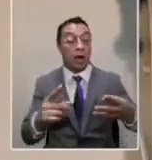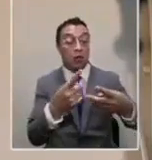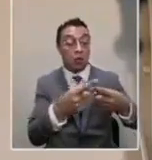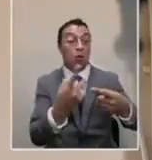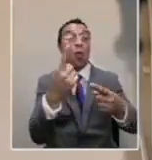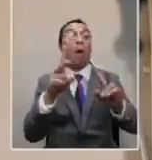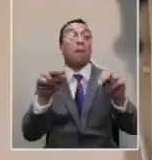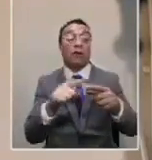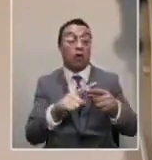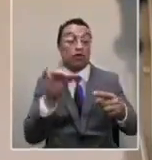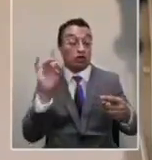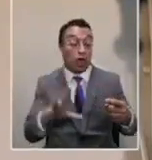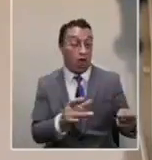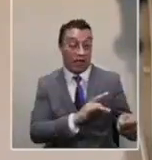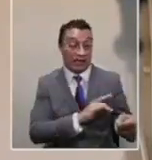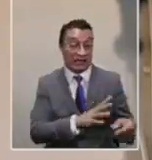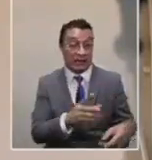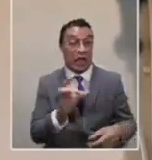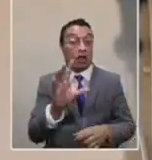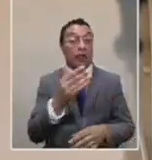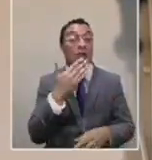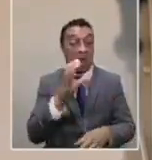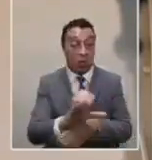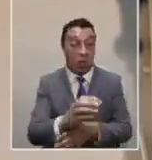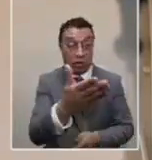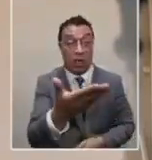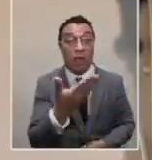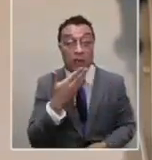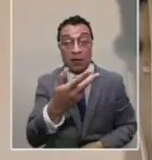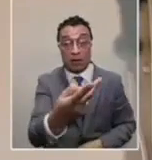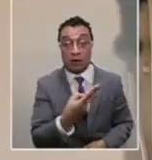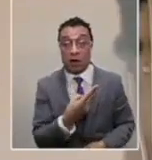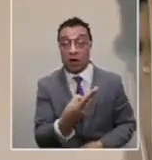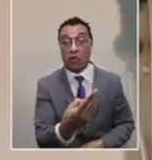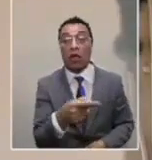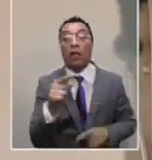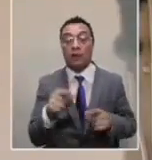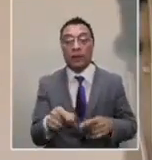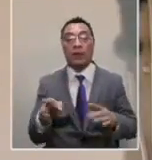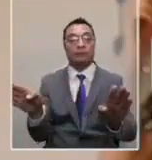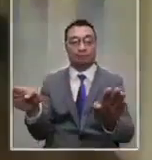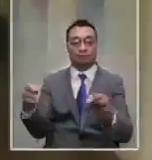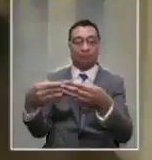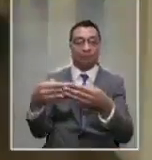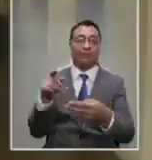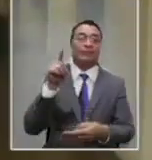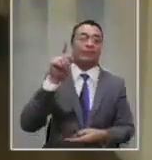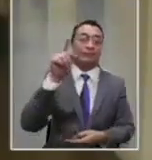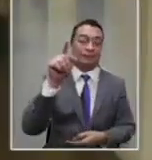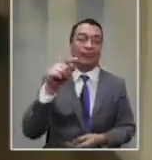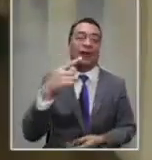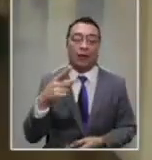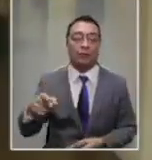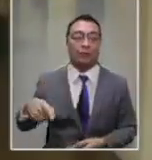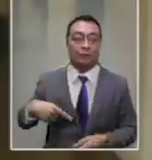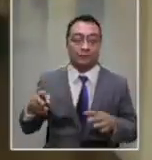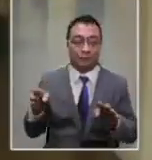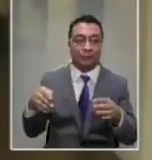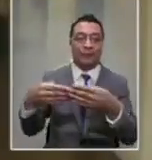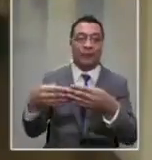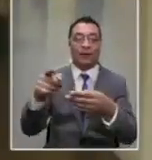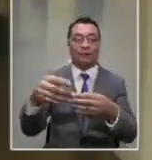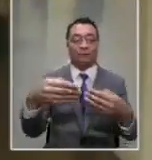flujos en la región, no solo en Chile, también en Ecuador, en fin, es este virtual cierre, ¿ya?